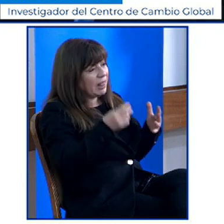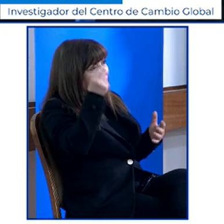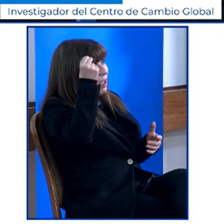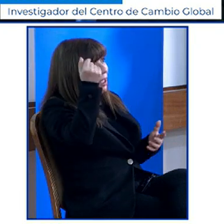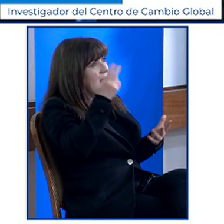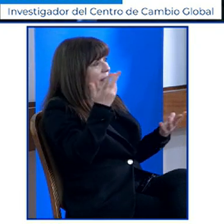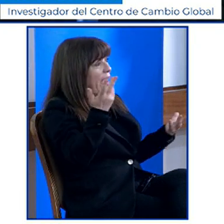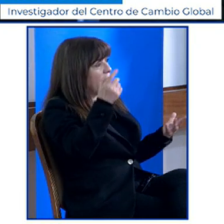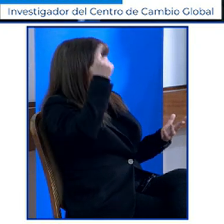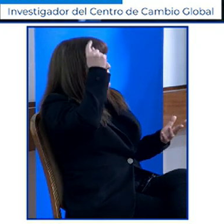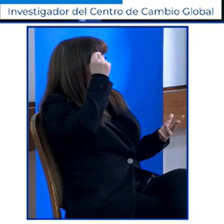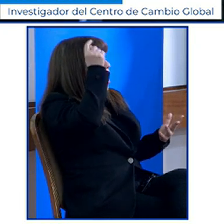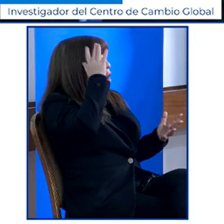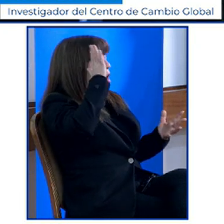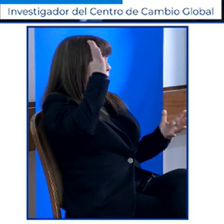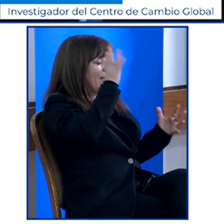que explorar.